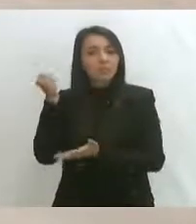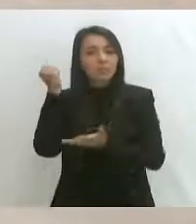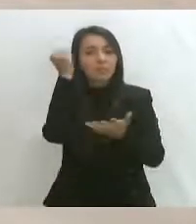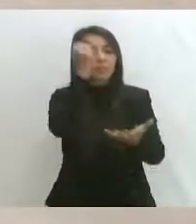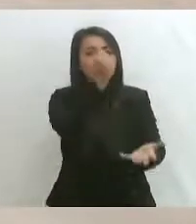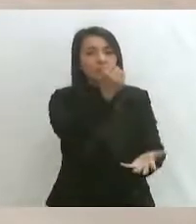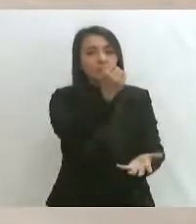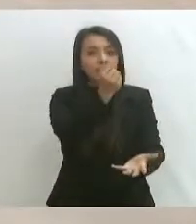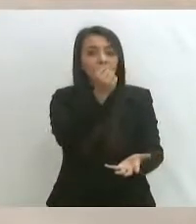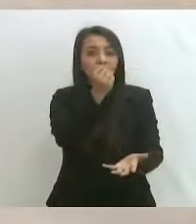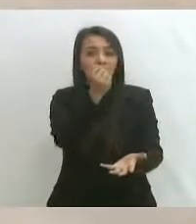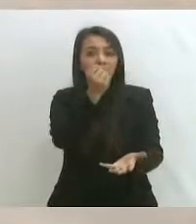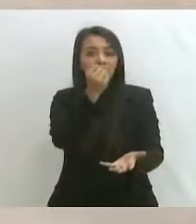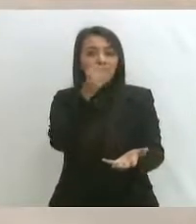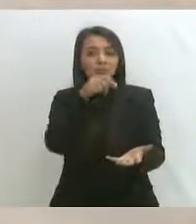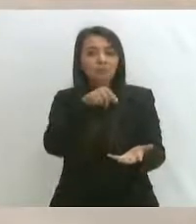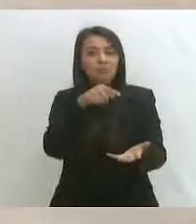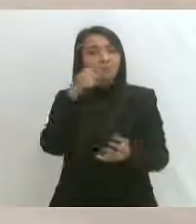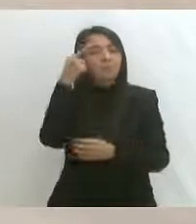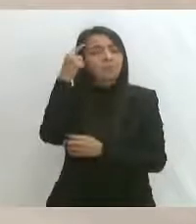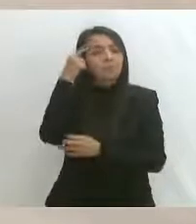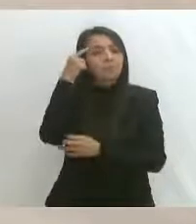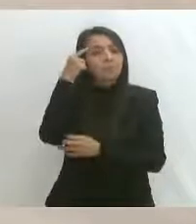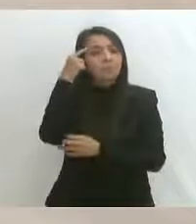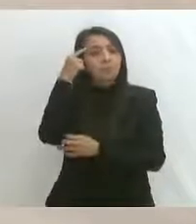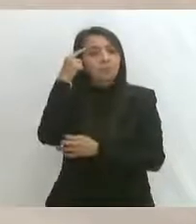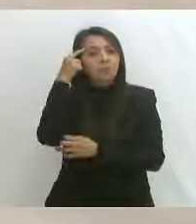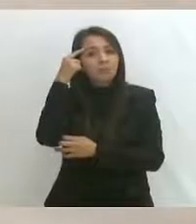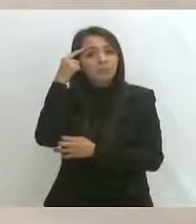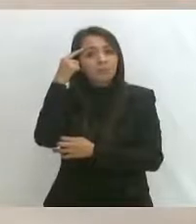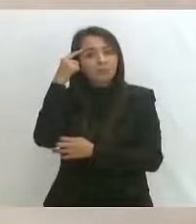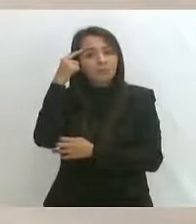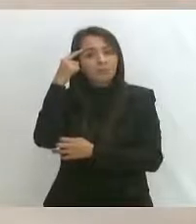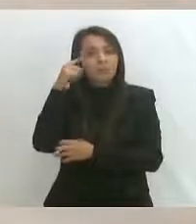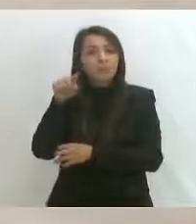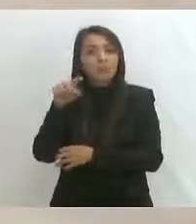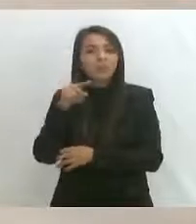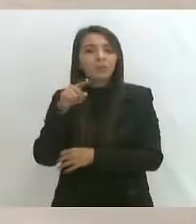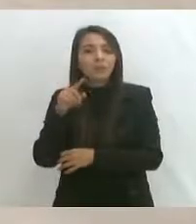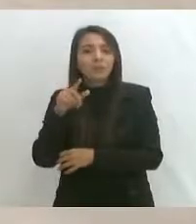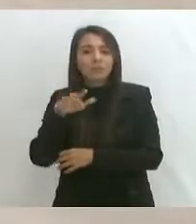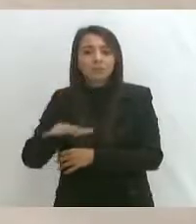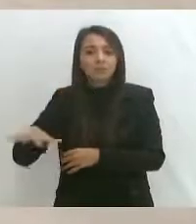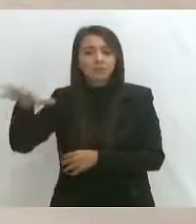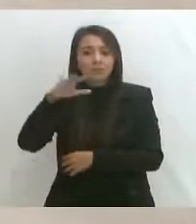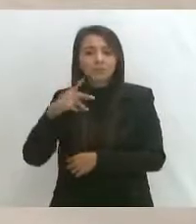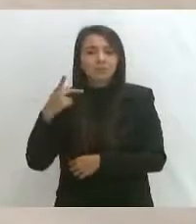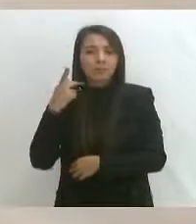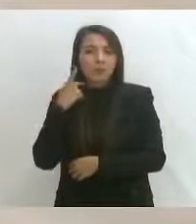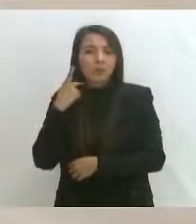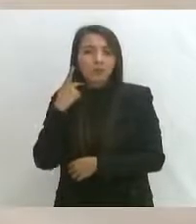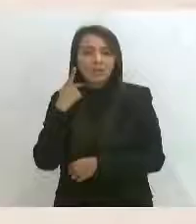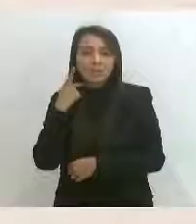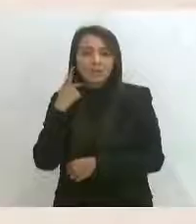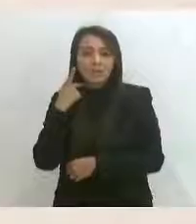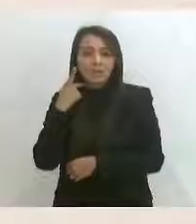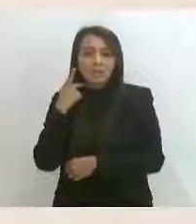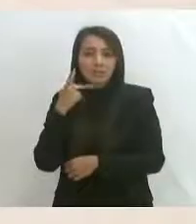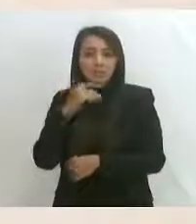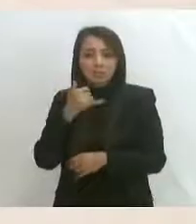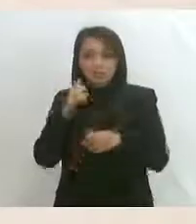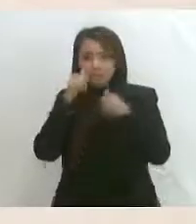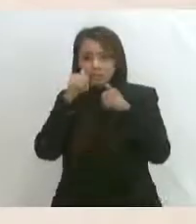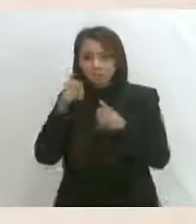para tener a la llamada clase política y a los traficantes de influencia